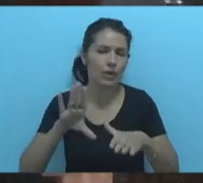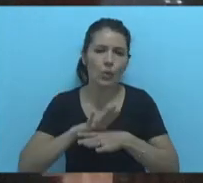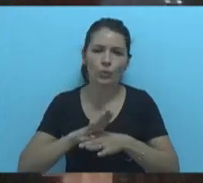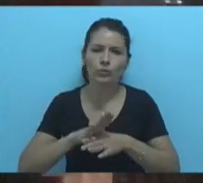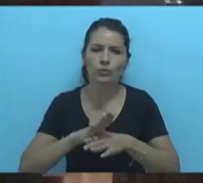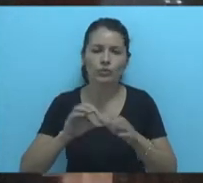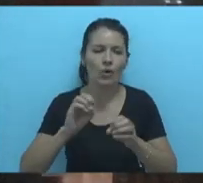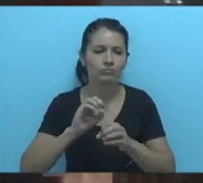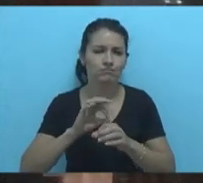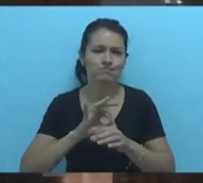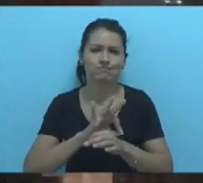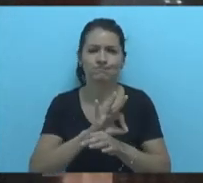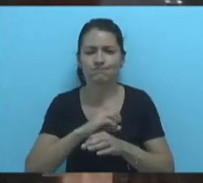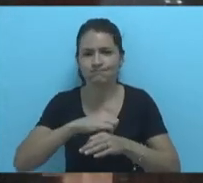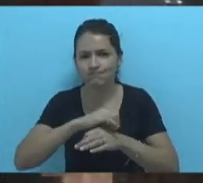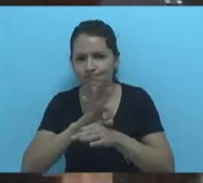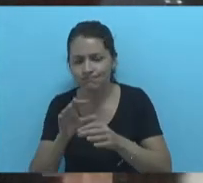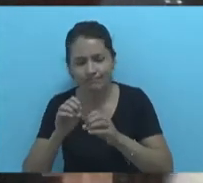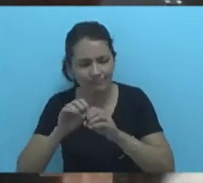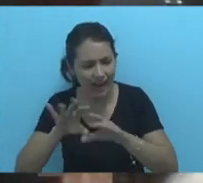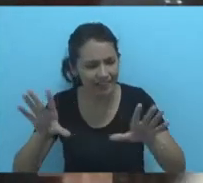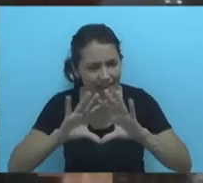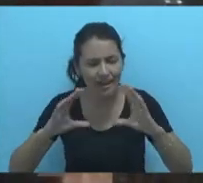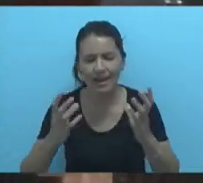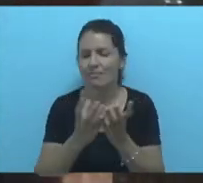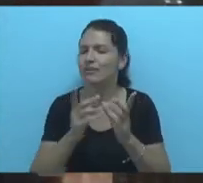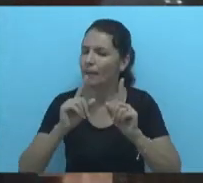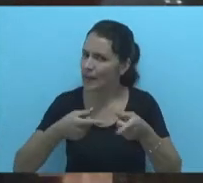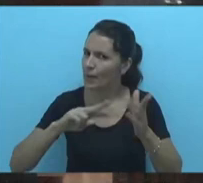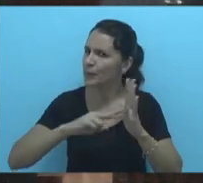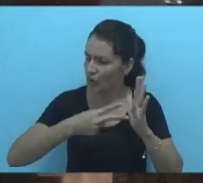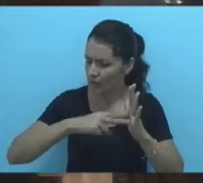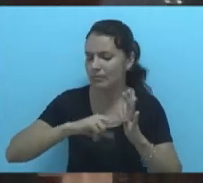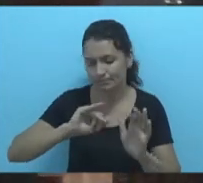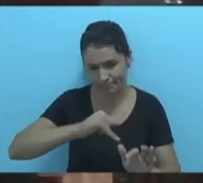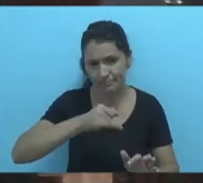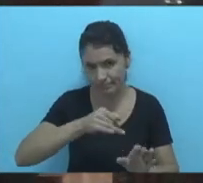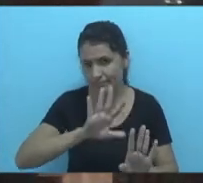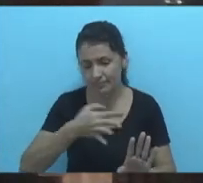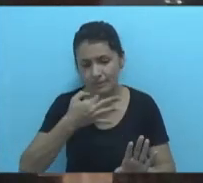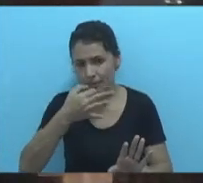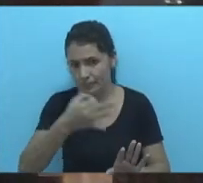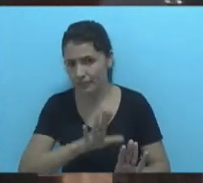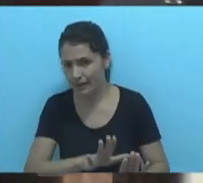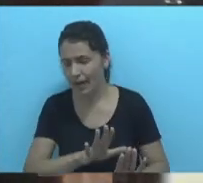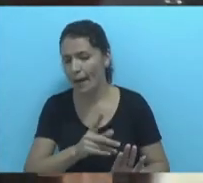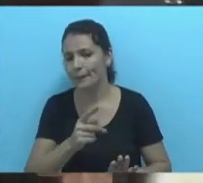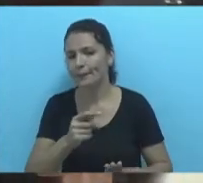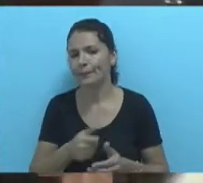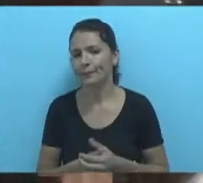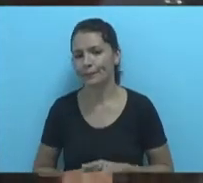haya retrasado algunas de las disposiciones que el gobierno tenía pensado llevar adelante respecto al plan de